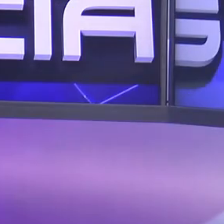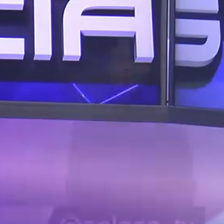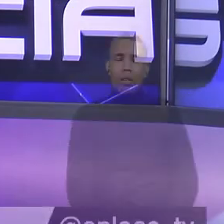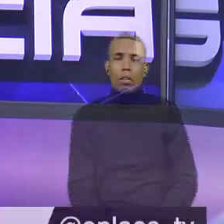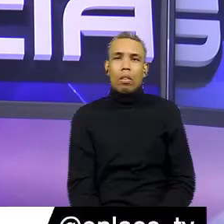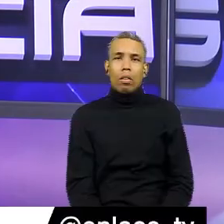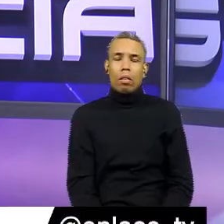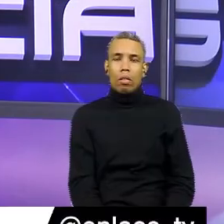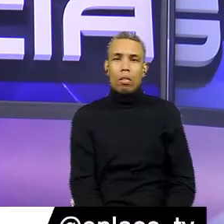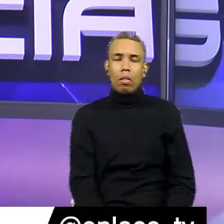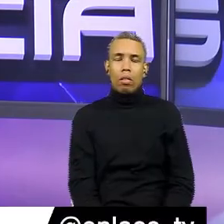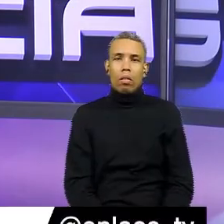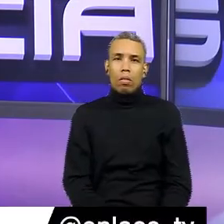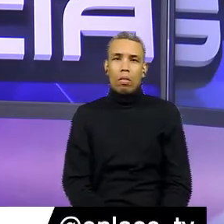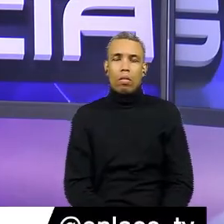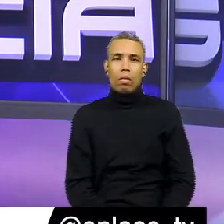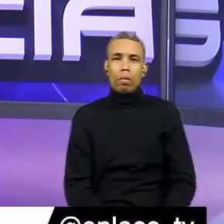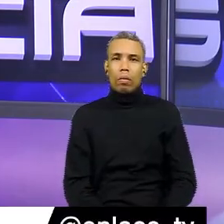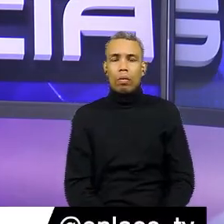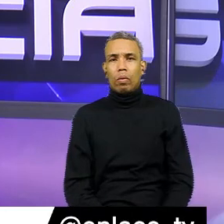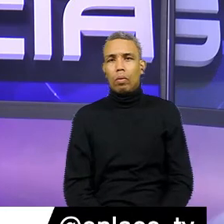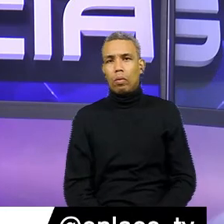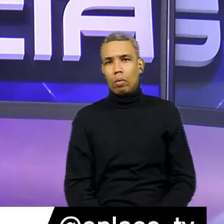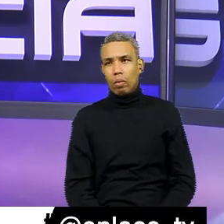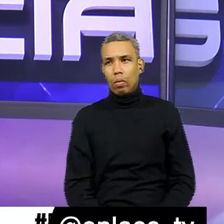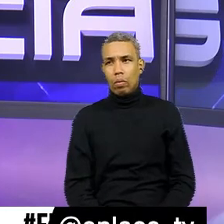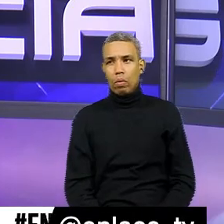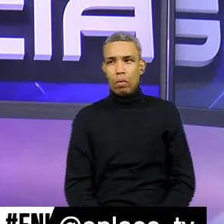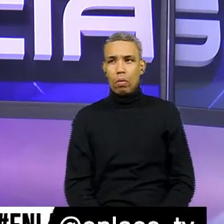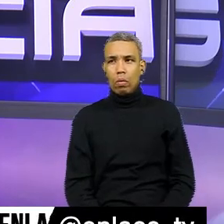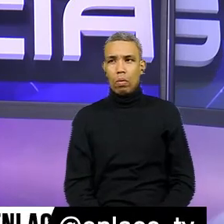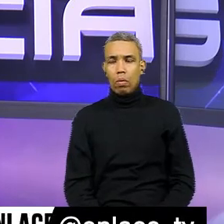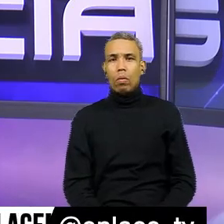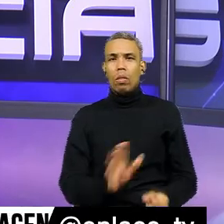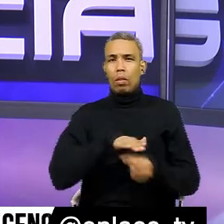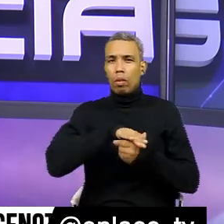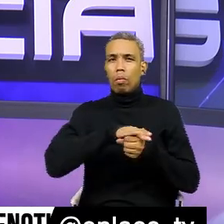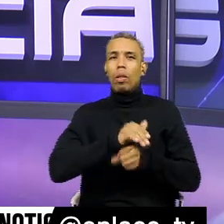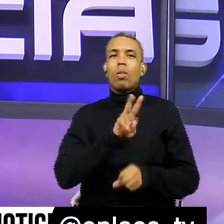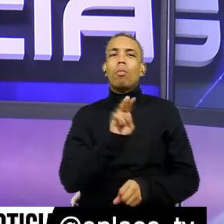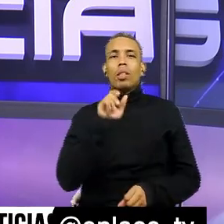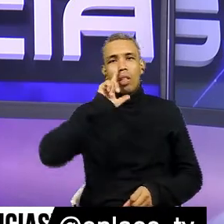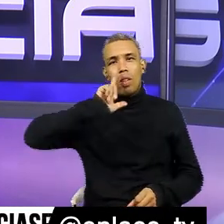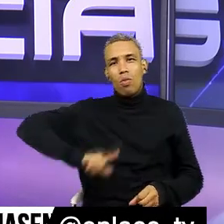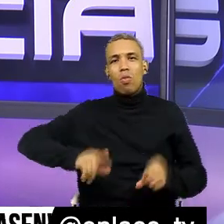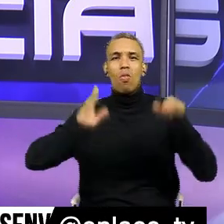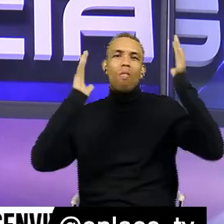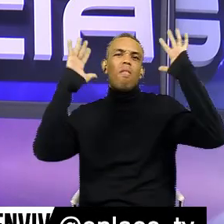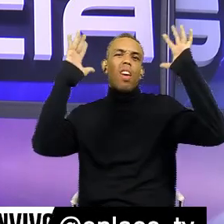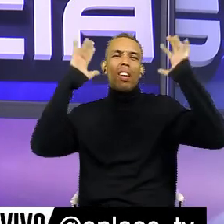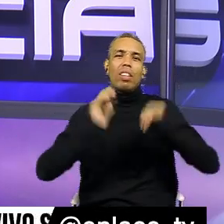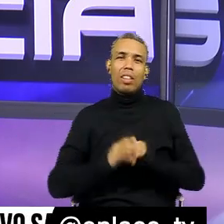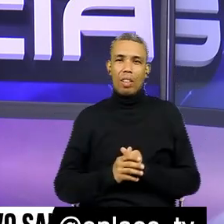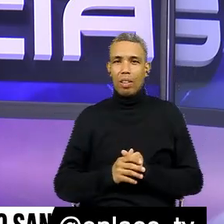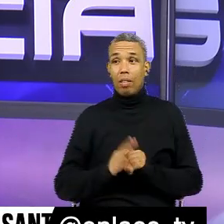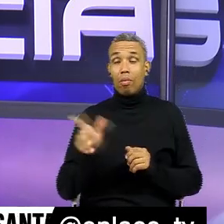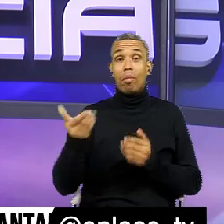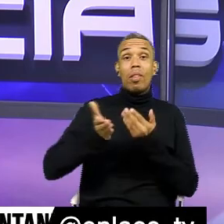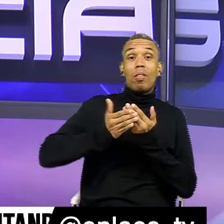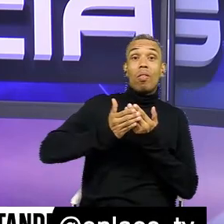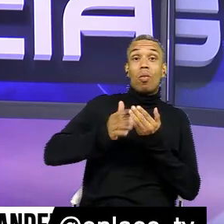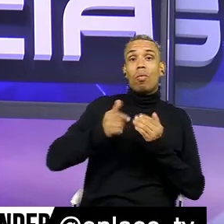Continuamos con más información. Se realizó con un desfile la celebración del aniversario del barrio 20 de julio. Hasta allí llegamos por solicitud de la comunidad,